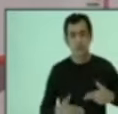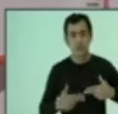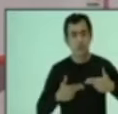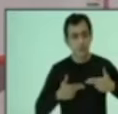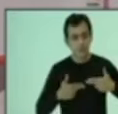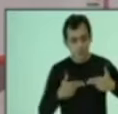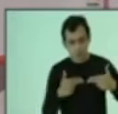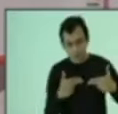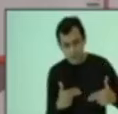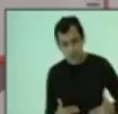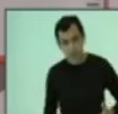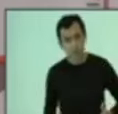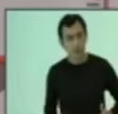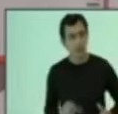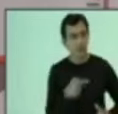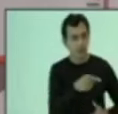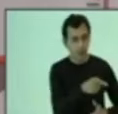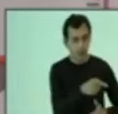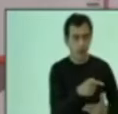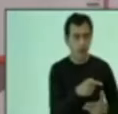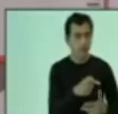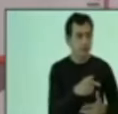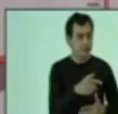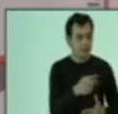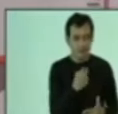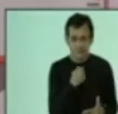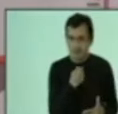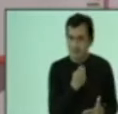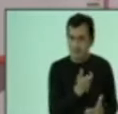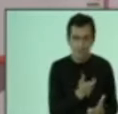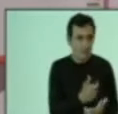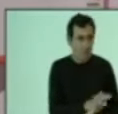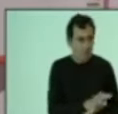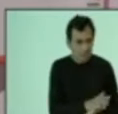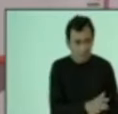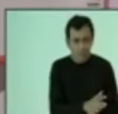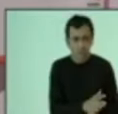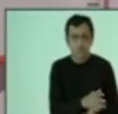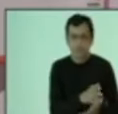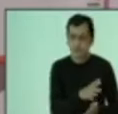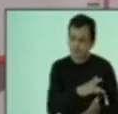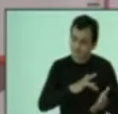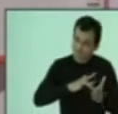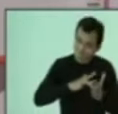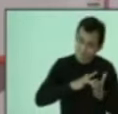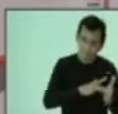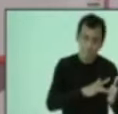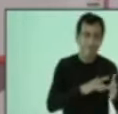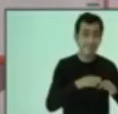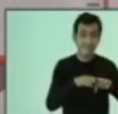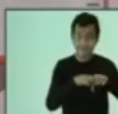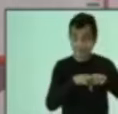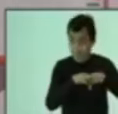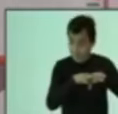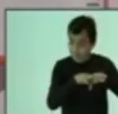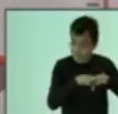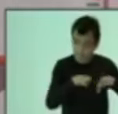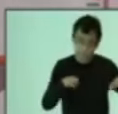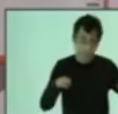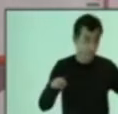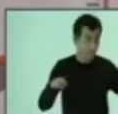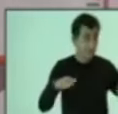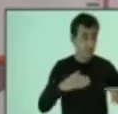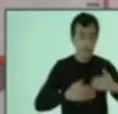protección a la población más vulnerable y se promueva la igualdad como la condición del bienestar y